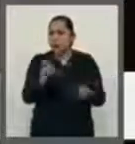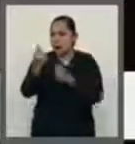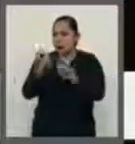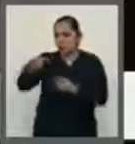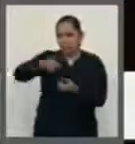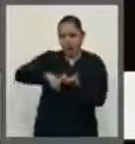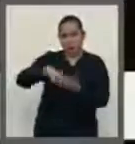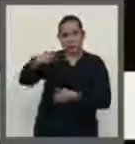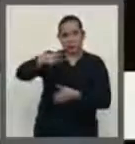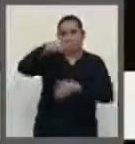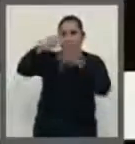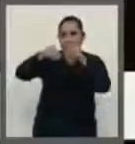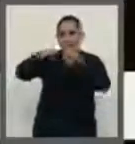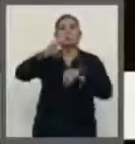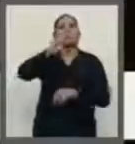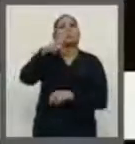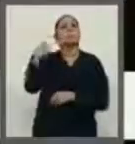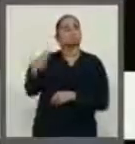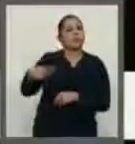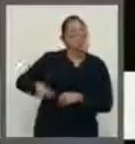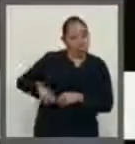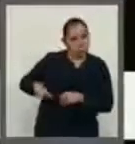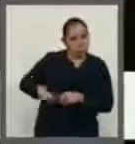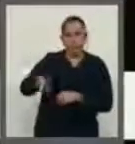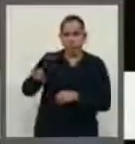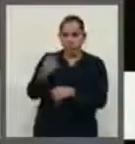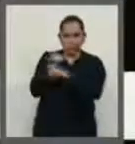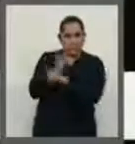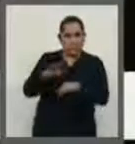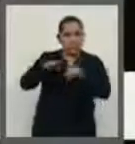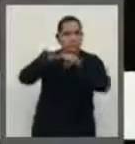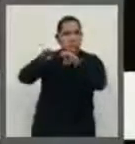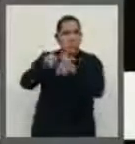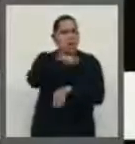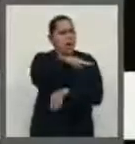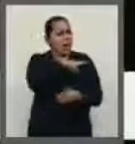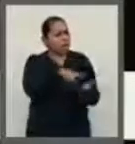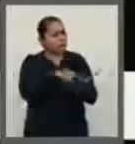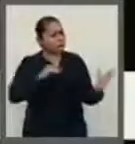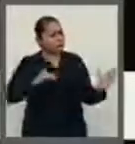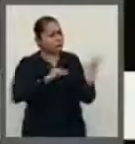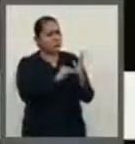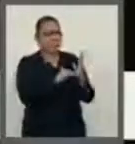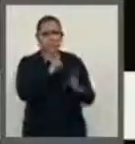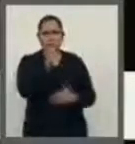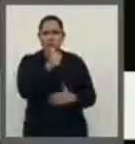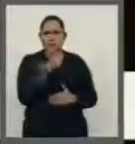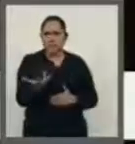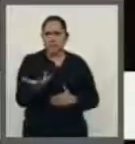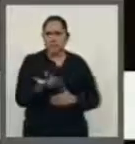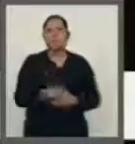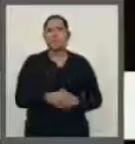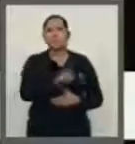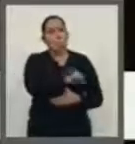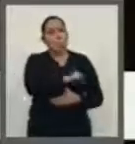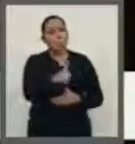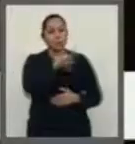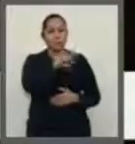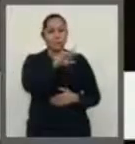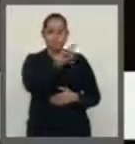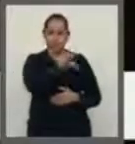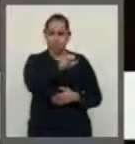los estados. Aquí no se regula esa parte de propaganda gubernamental. No establece medios